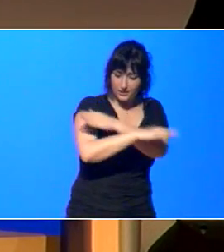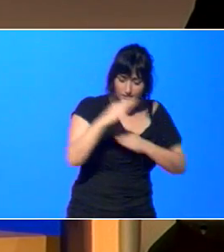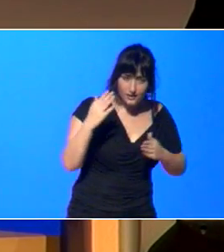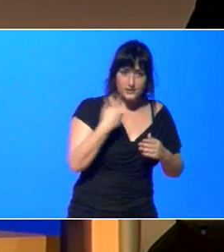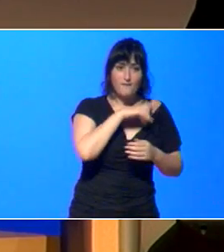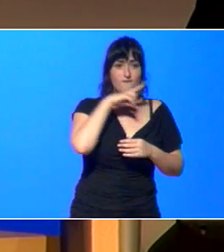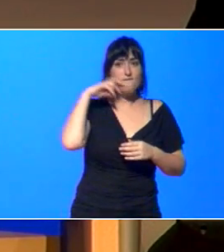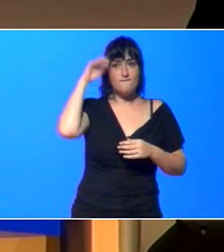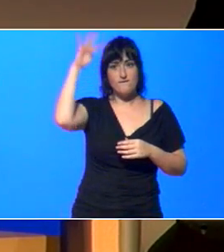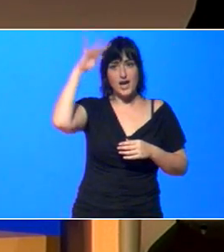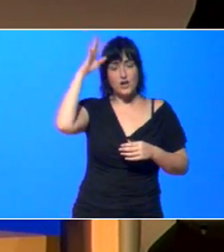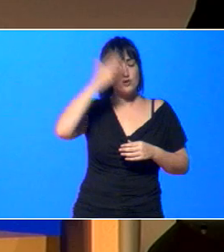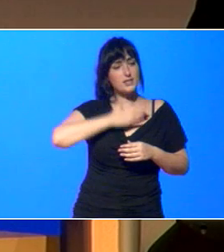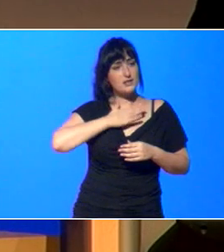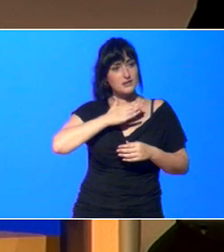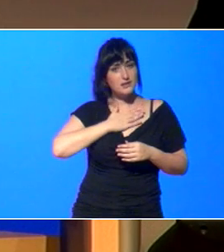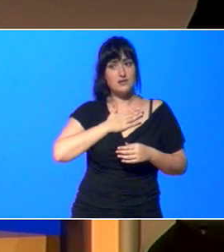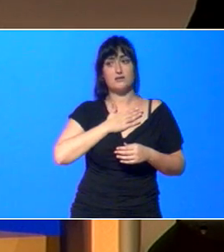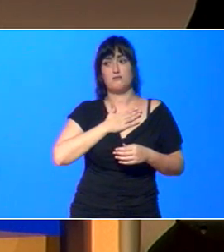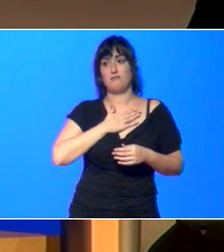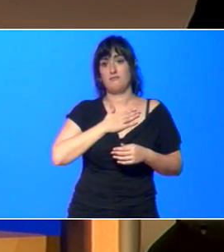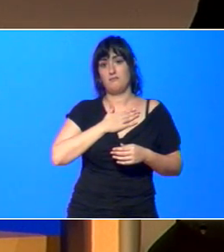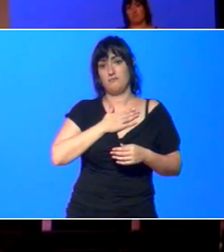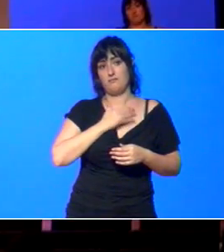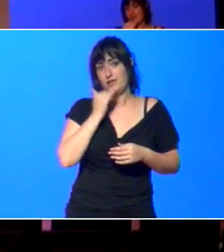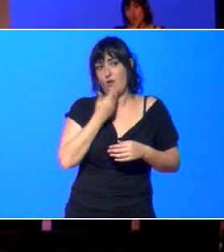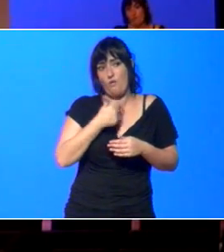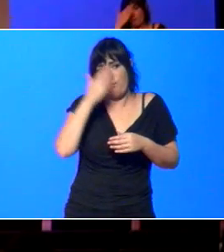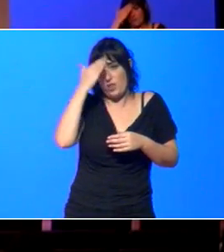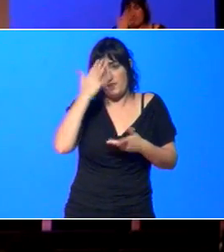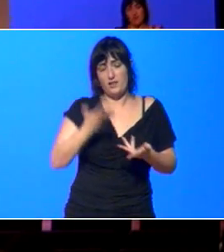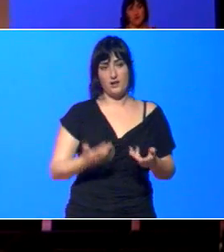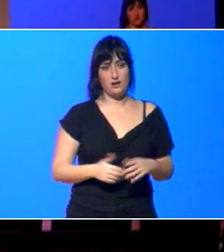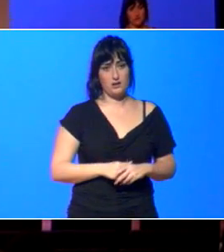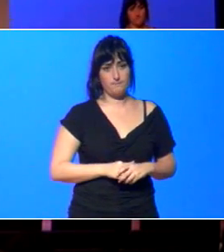valores más o menos declarados formalmente, ¿no?